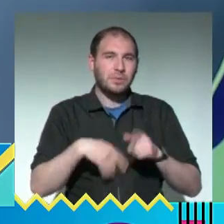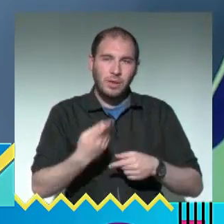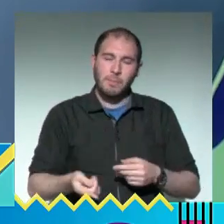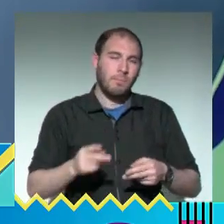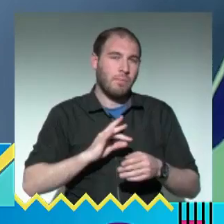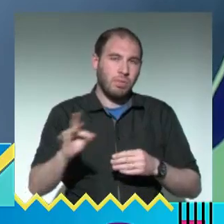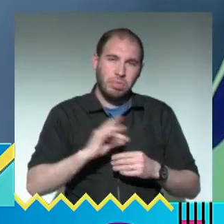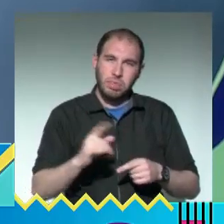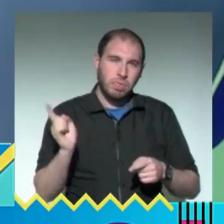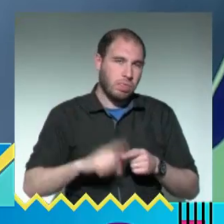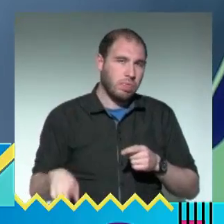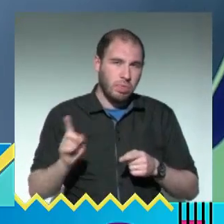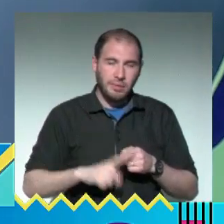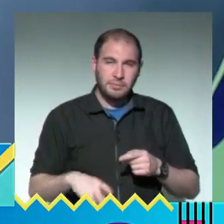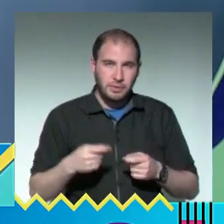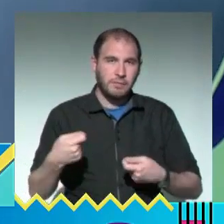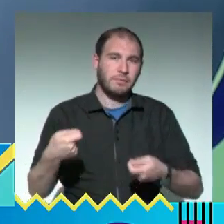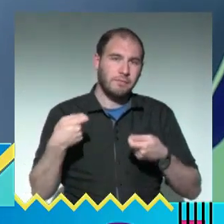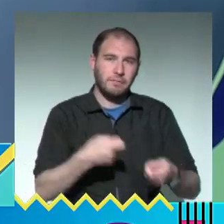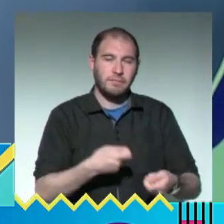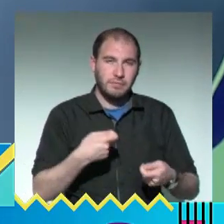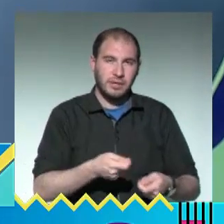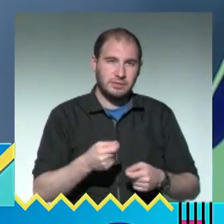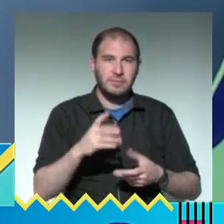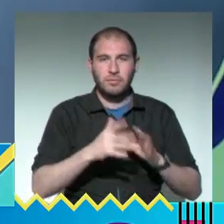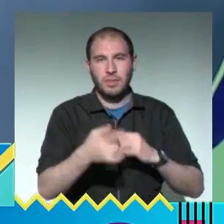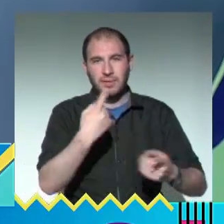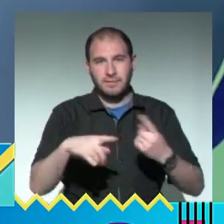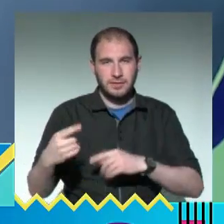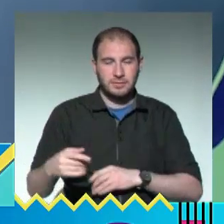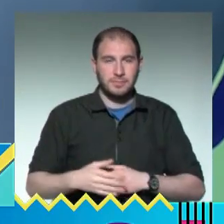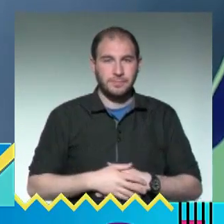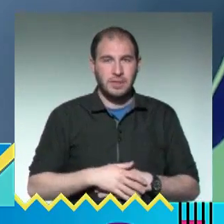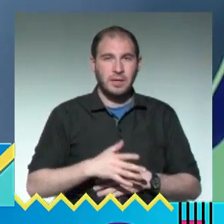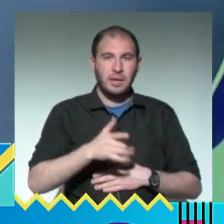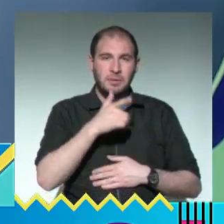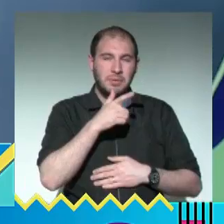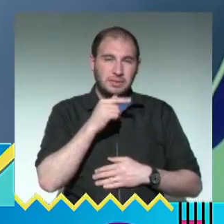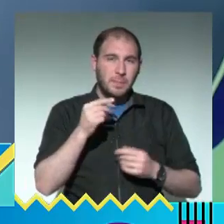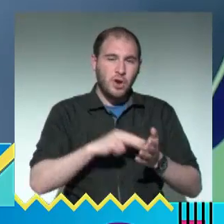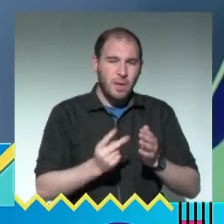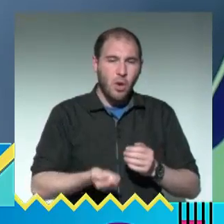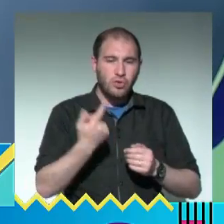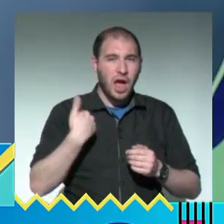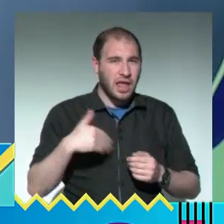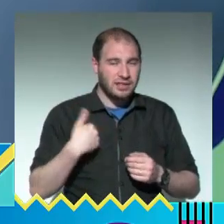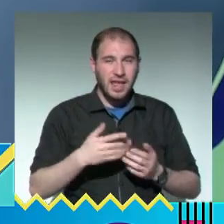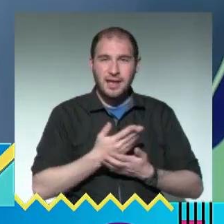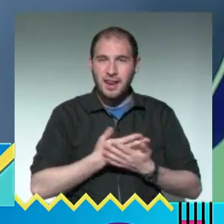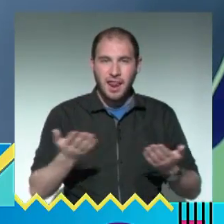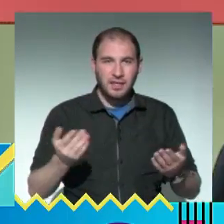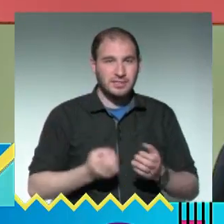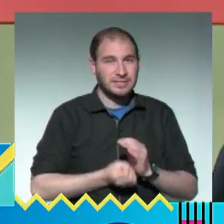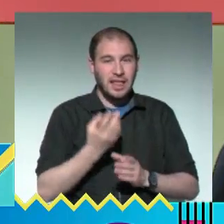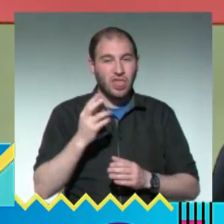a los déficits fiscales crónicos y tengamos que financiarlo con las distintas maneras, digamos? Me parece que uno de los problemas es que Argentina estructuralmente no